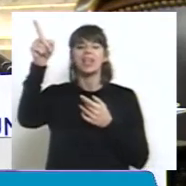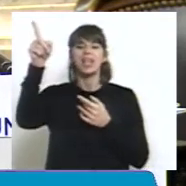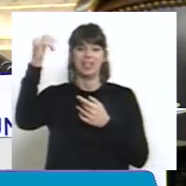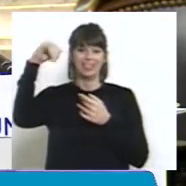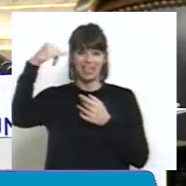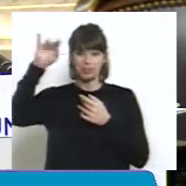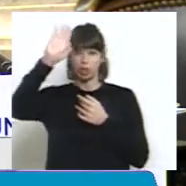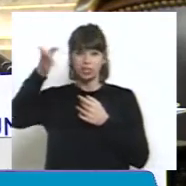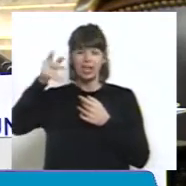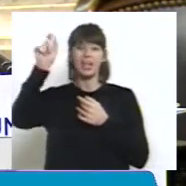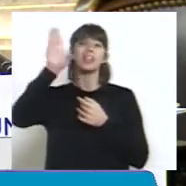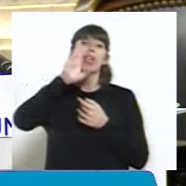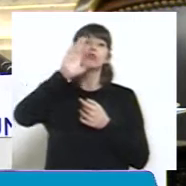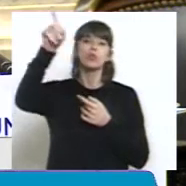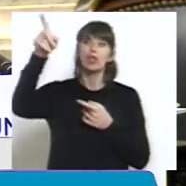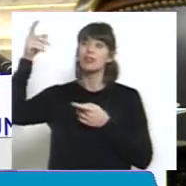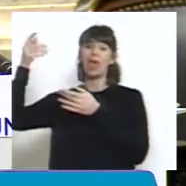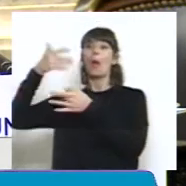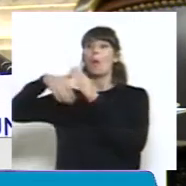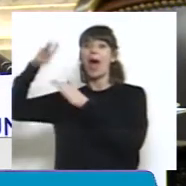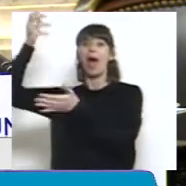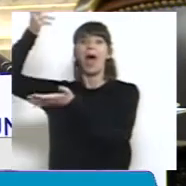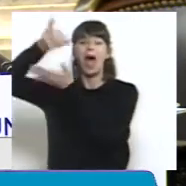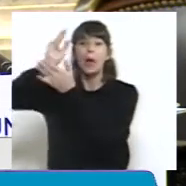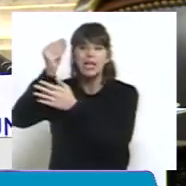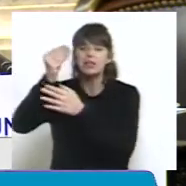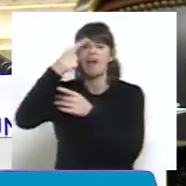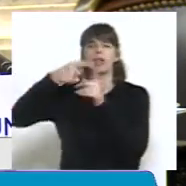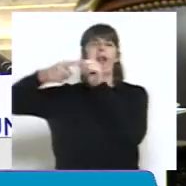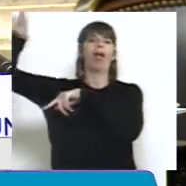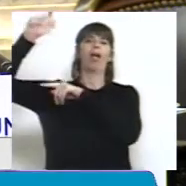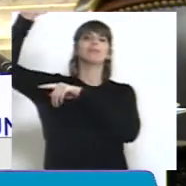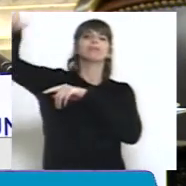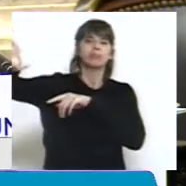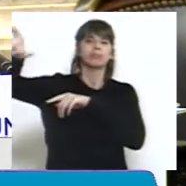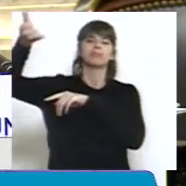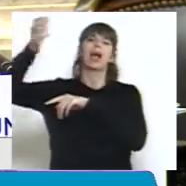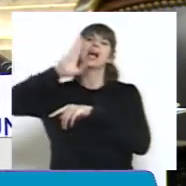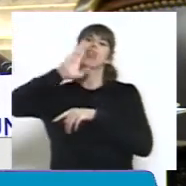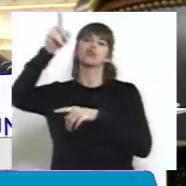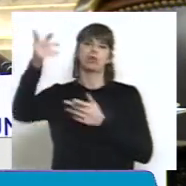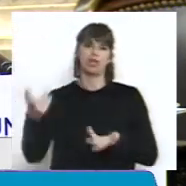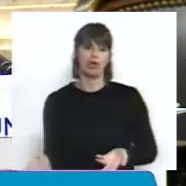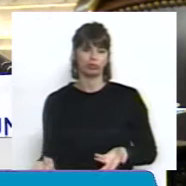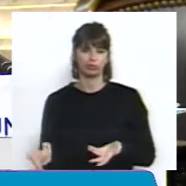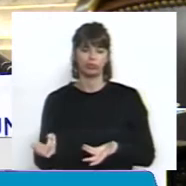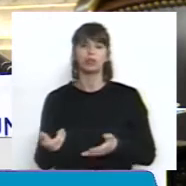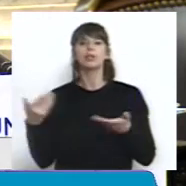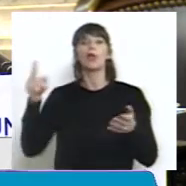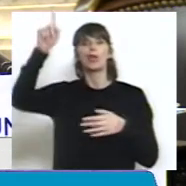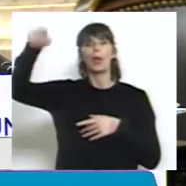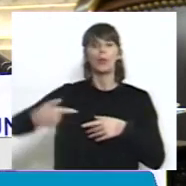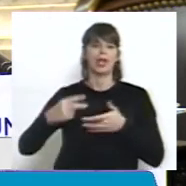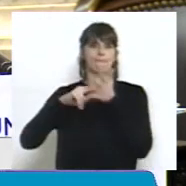Estados Unidos, así como vinieron, se van y generan gravísimos problemas a las economías a donde habían